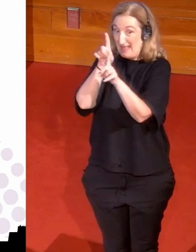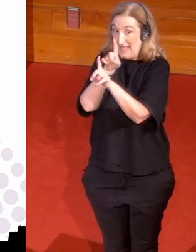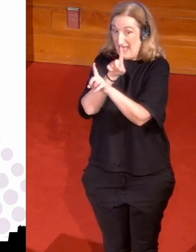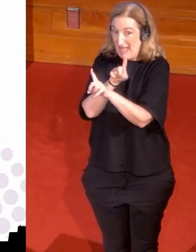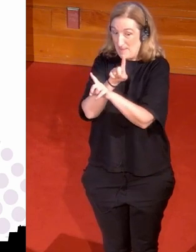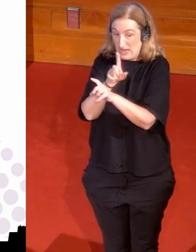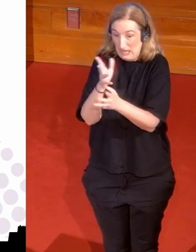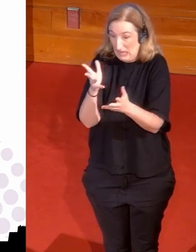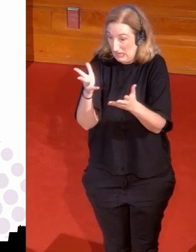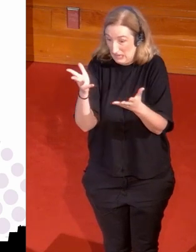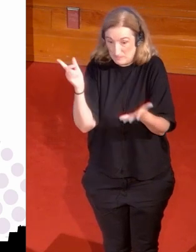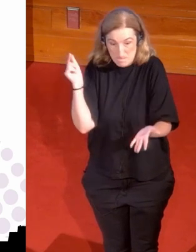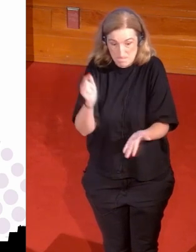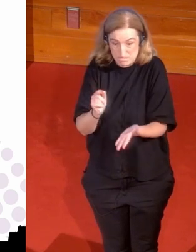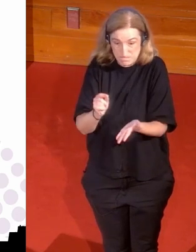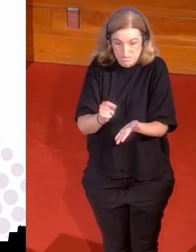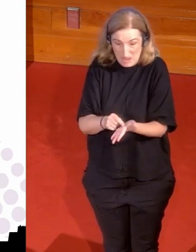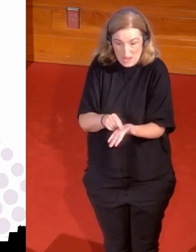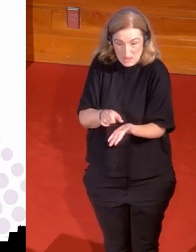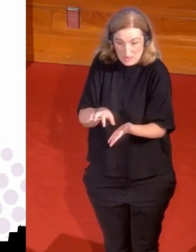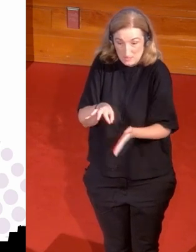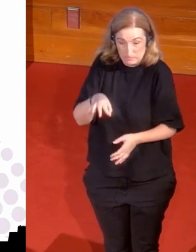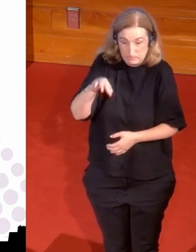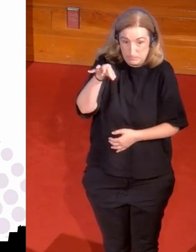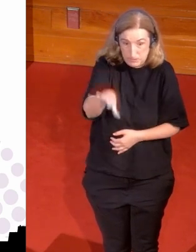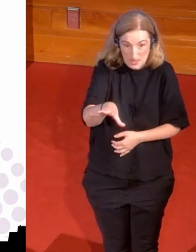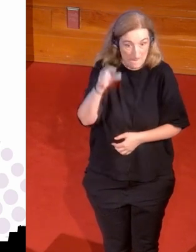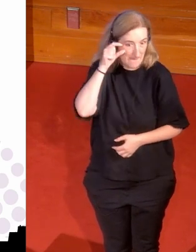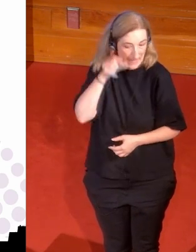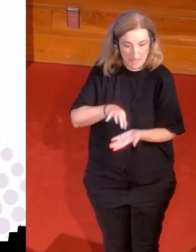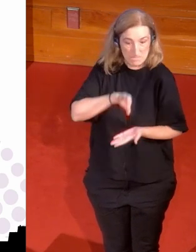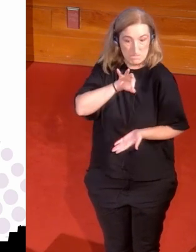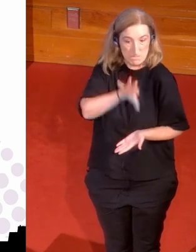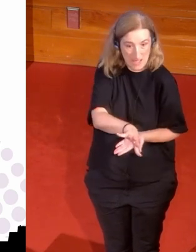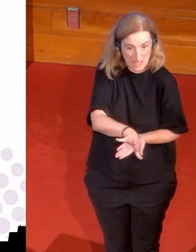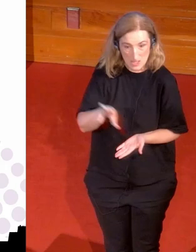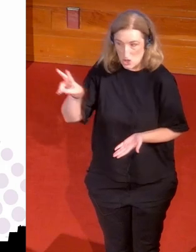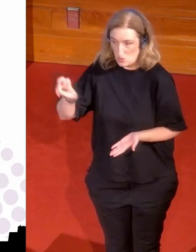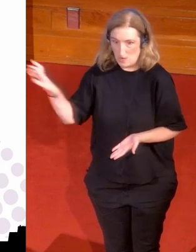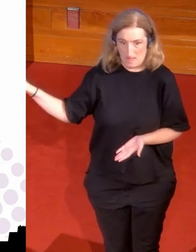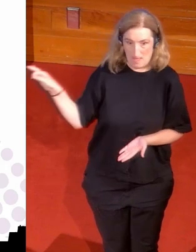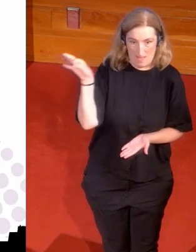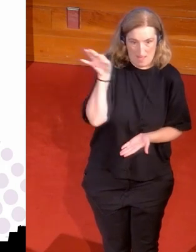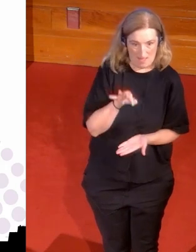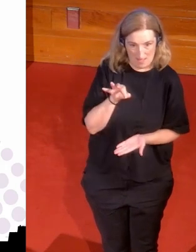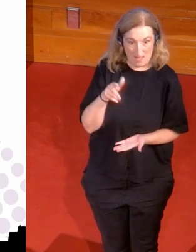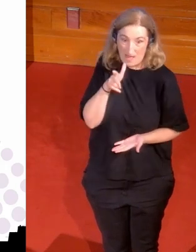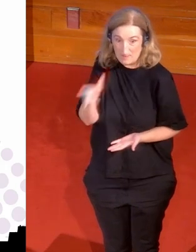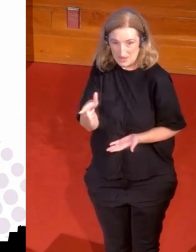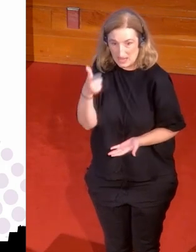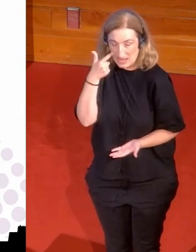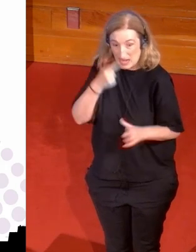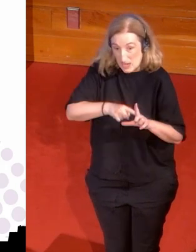sobre la marcha cambiar quitar a a Joe biden de la candidatura y y poner a camala